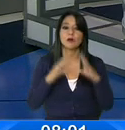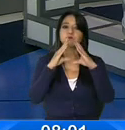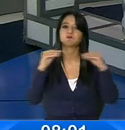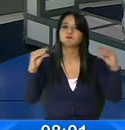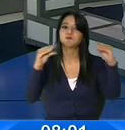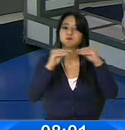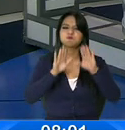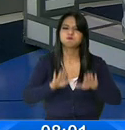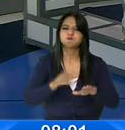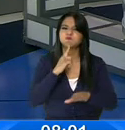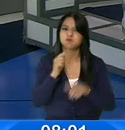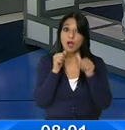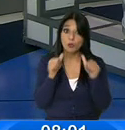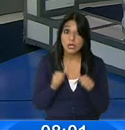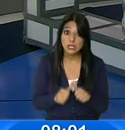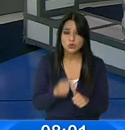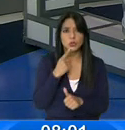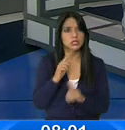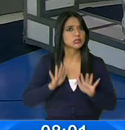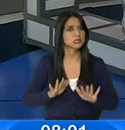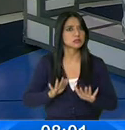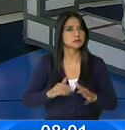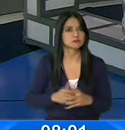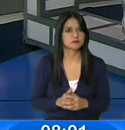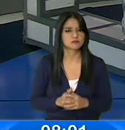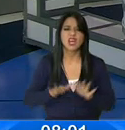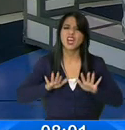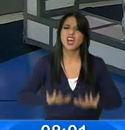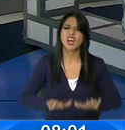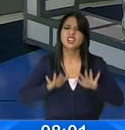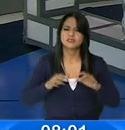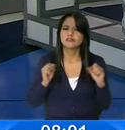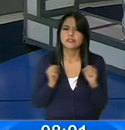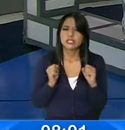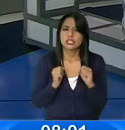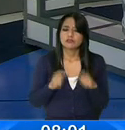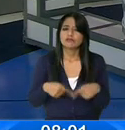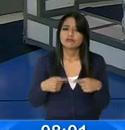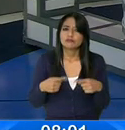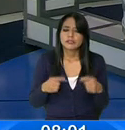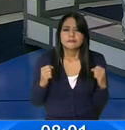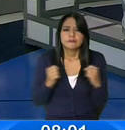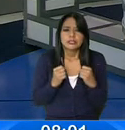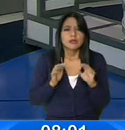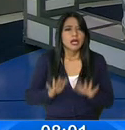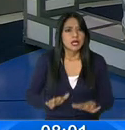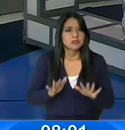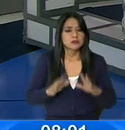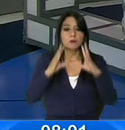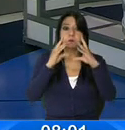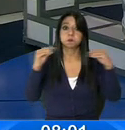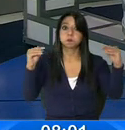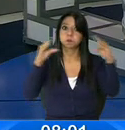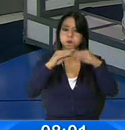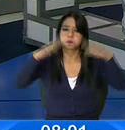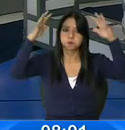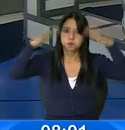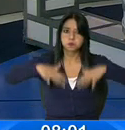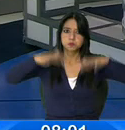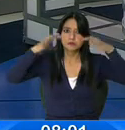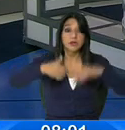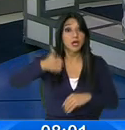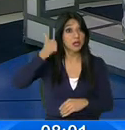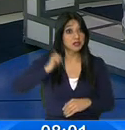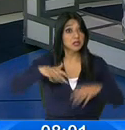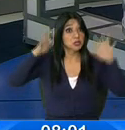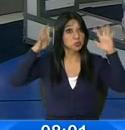diría la abuelita, nubladito. Bueno, ha sido típico realmente de estos días, que esté bastante frío, nubladito, que llueva. Ayer llovió, ¿no?